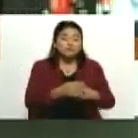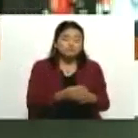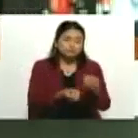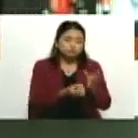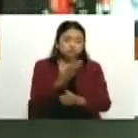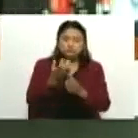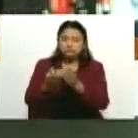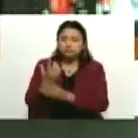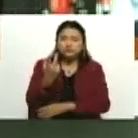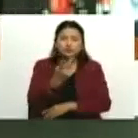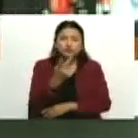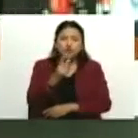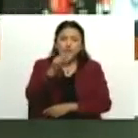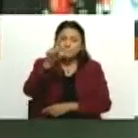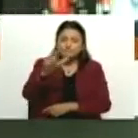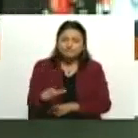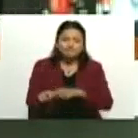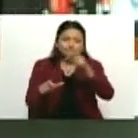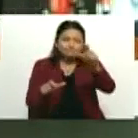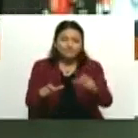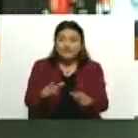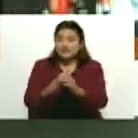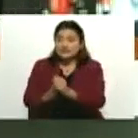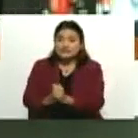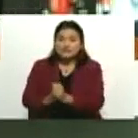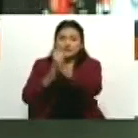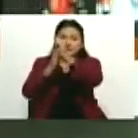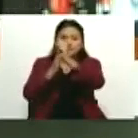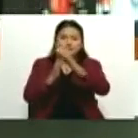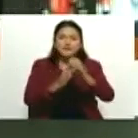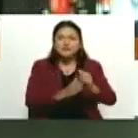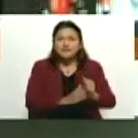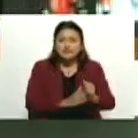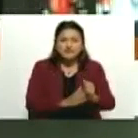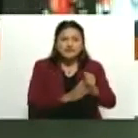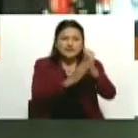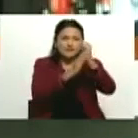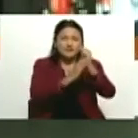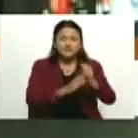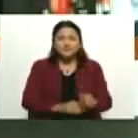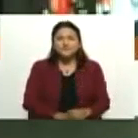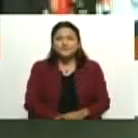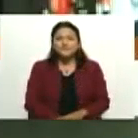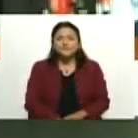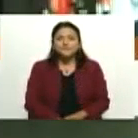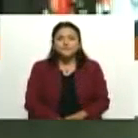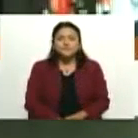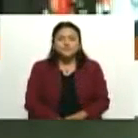gigantes. Gigantes, gigantes con el tiempo.